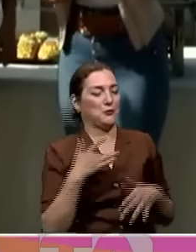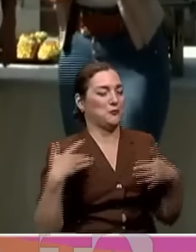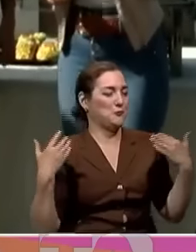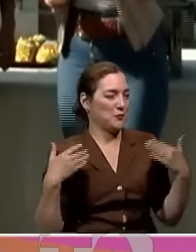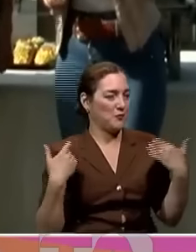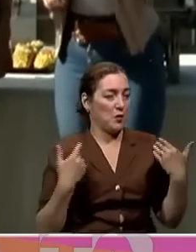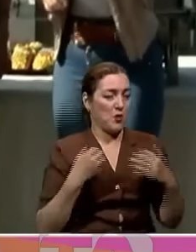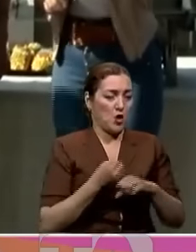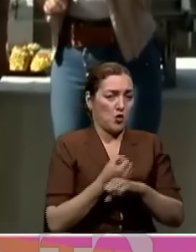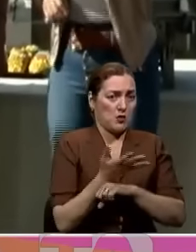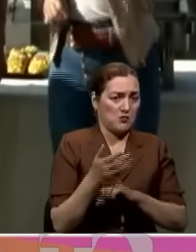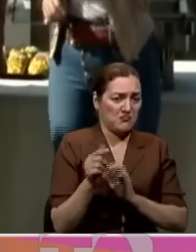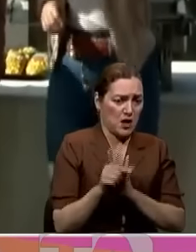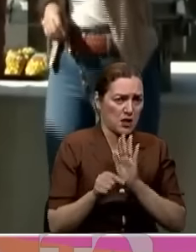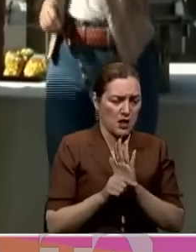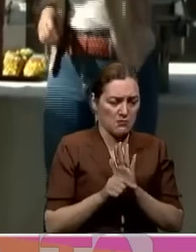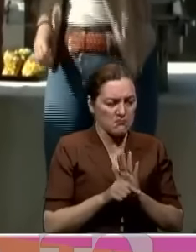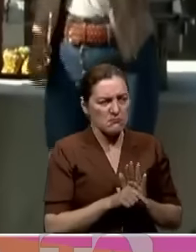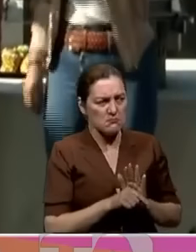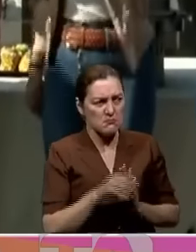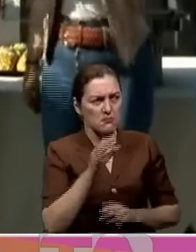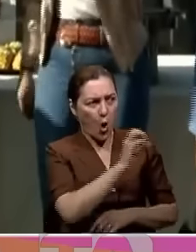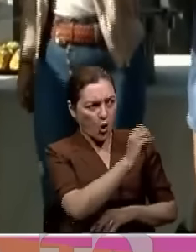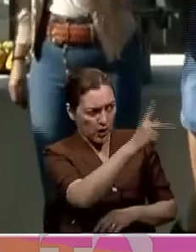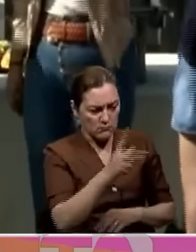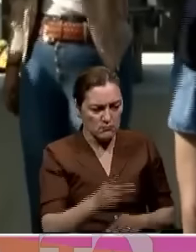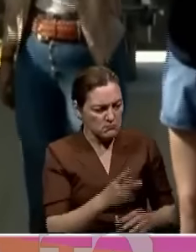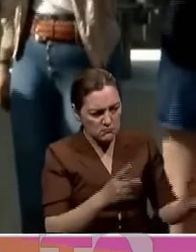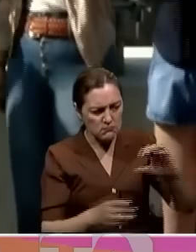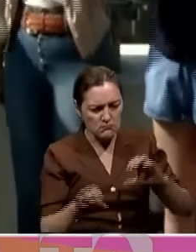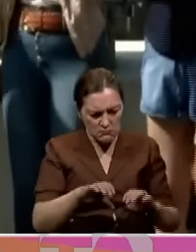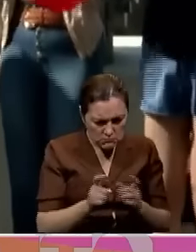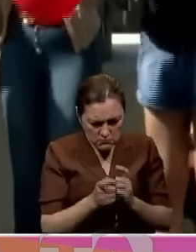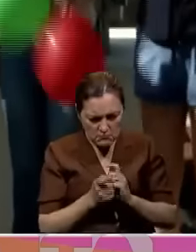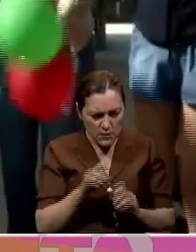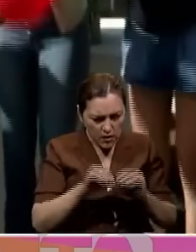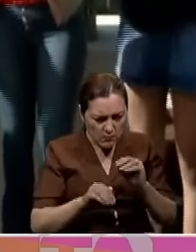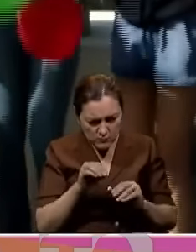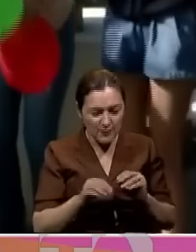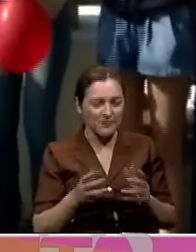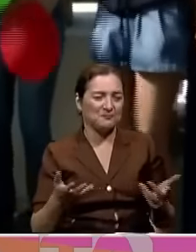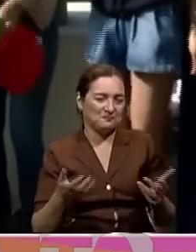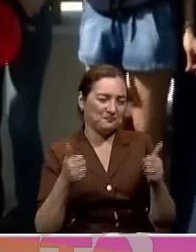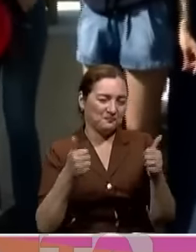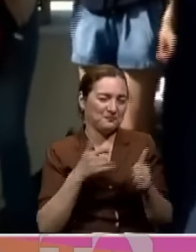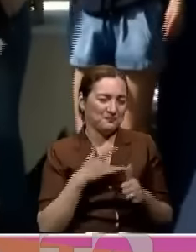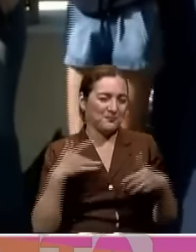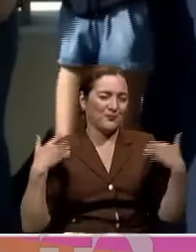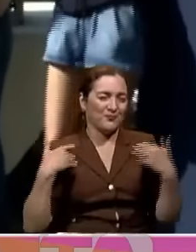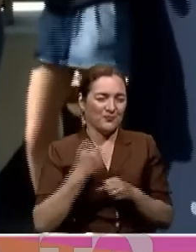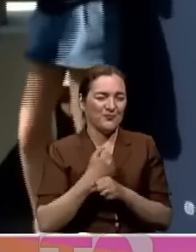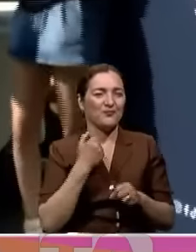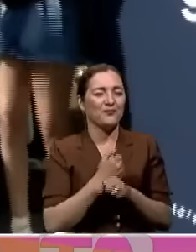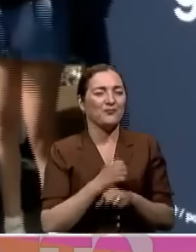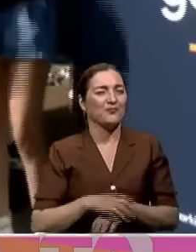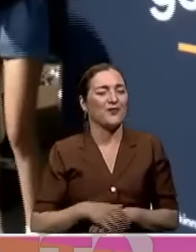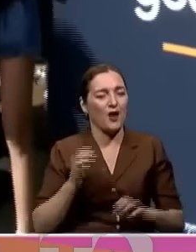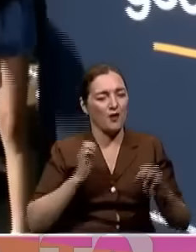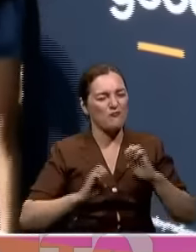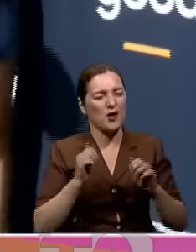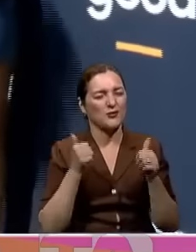las recomendaciones que nos hicieron. Y bueno, realmente esperamos que sea de su agrado. Realmente estamos muy contentos con el trabajo que hemos hecho, nos hemos